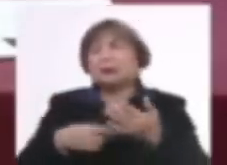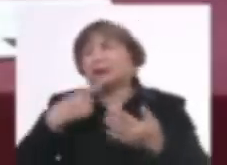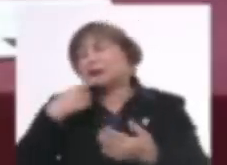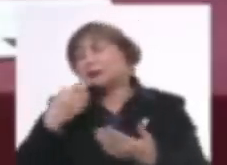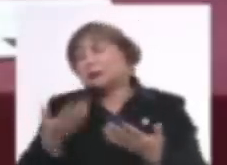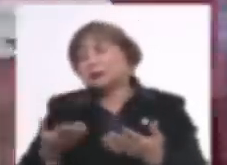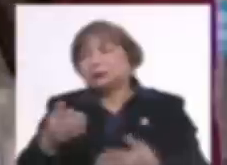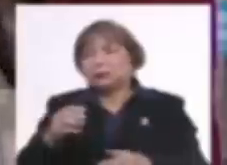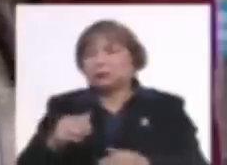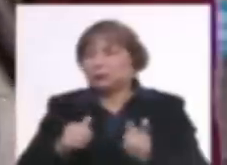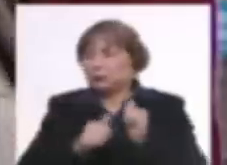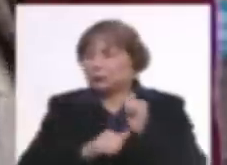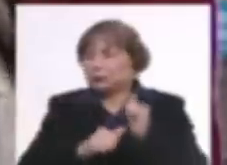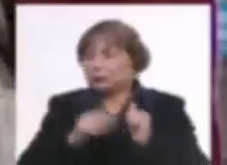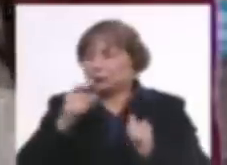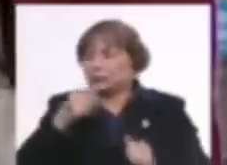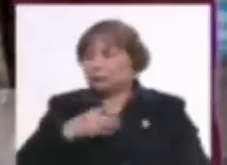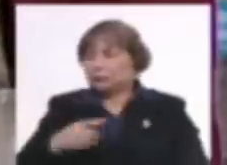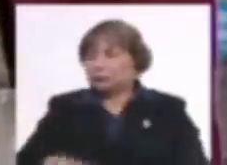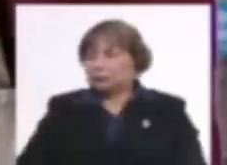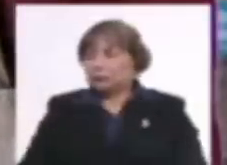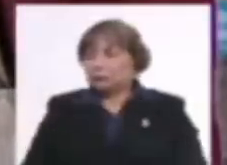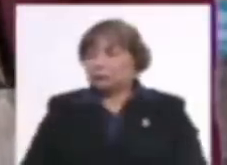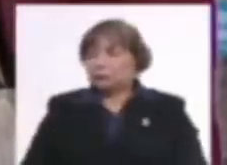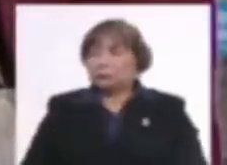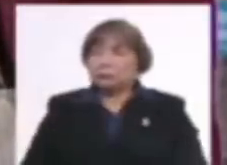su hermana Lilian, la primera dama?